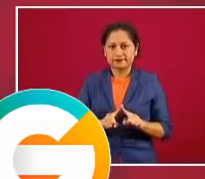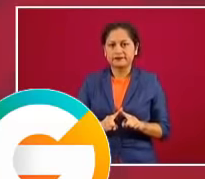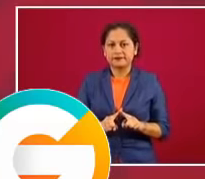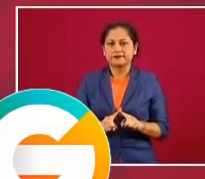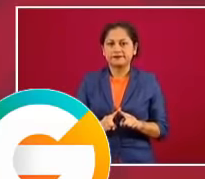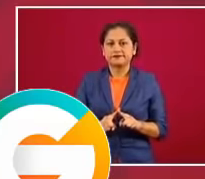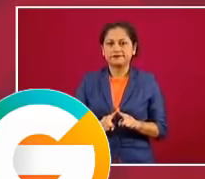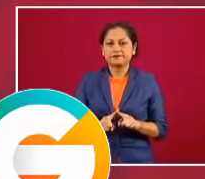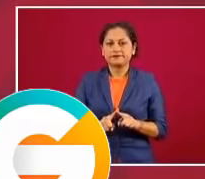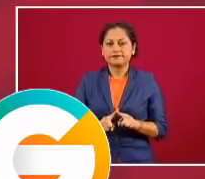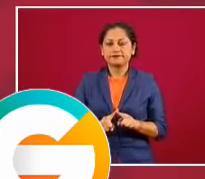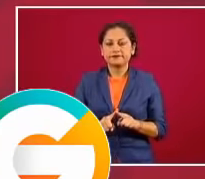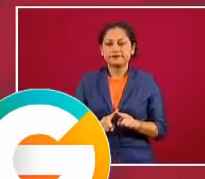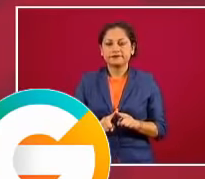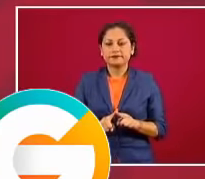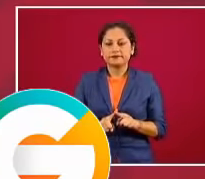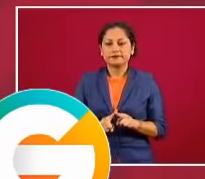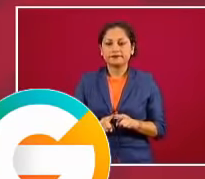se enlazaron